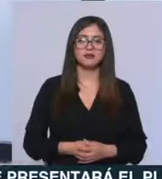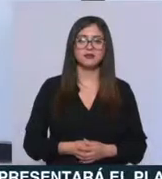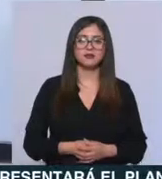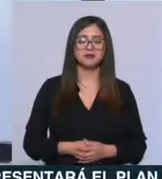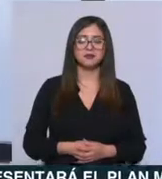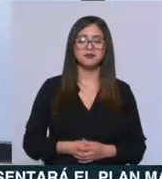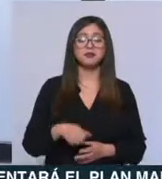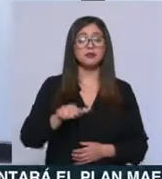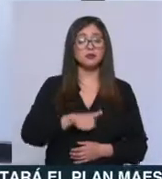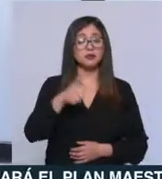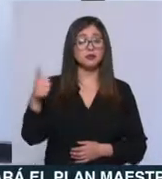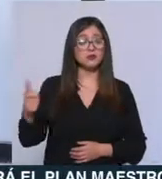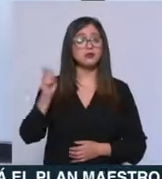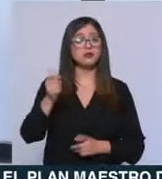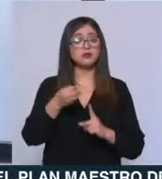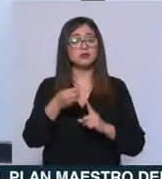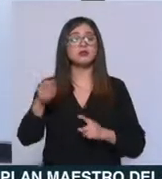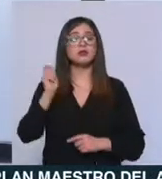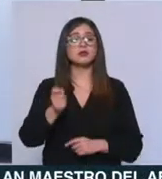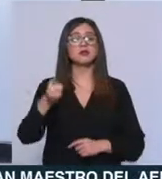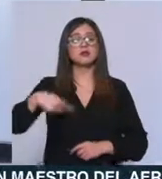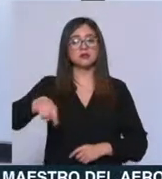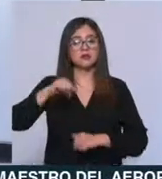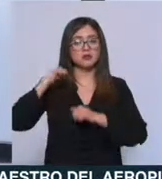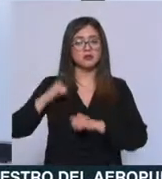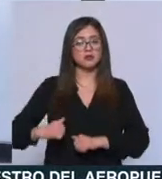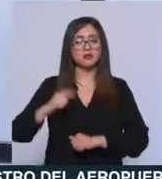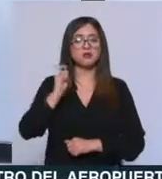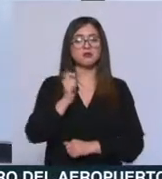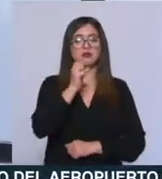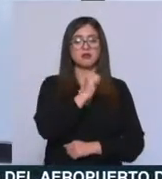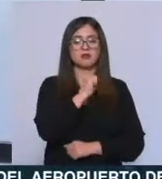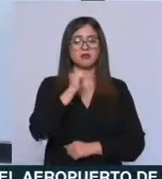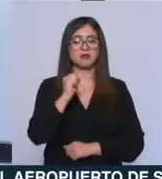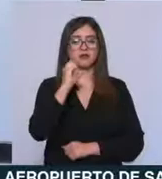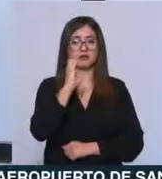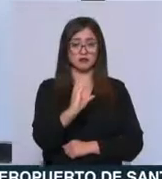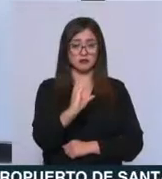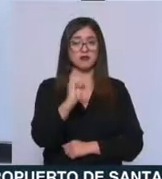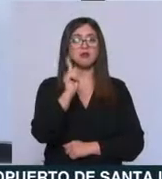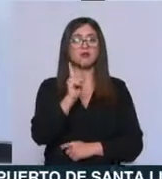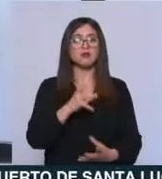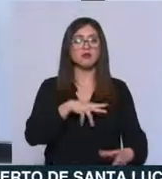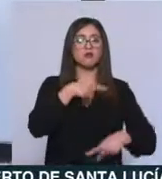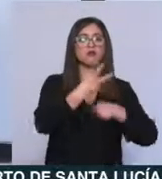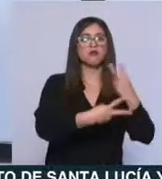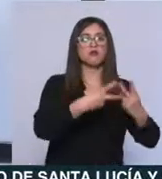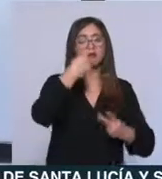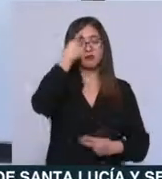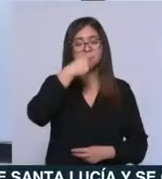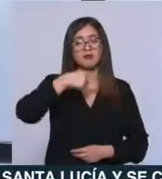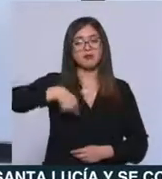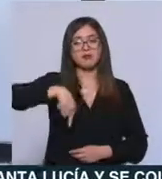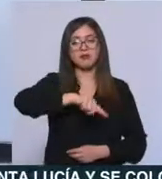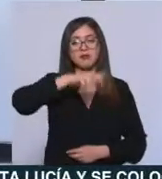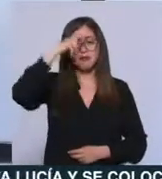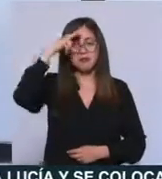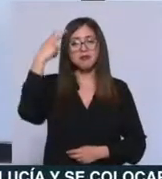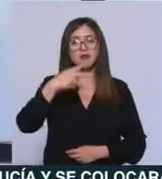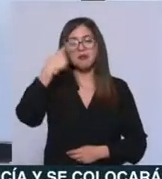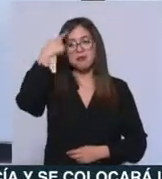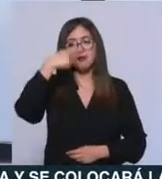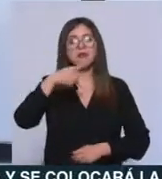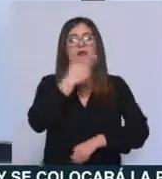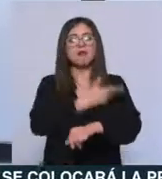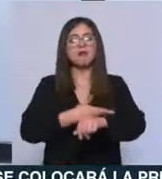En otro orden de ideas, el titular de la Secretaría de Seguridad y Protección Ciudadana compareció ante los senadores del país para detallar la estrategia contra